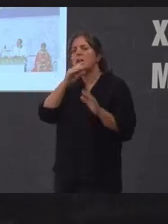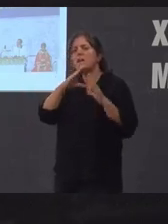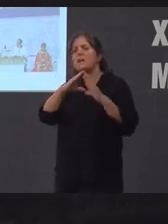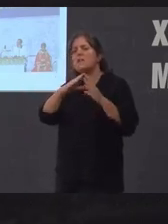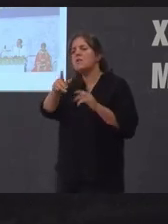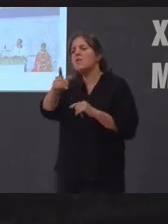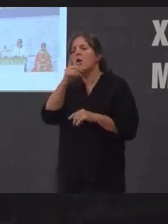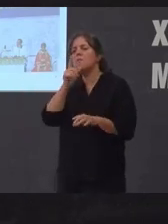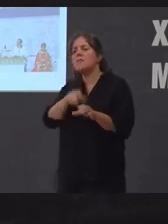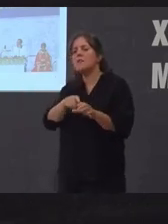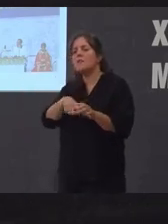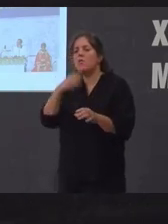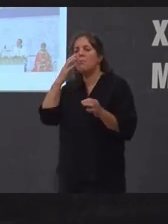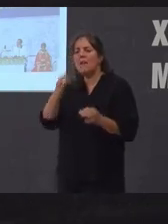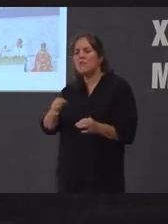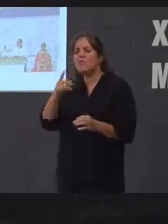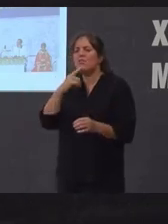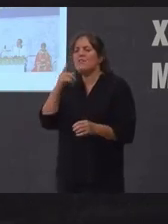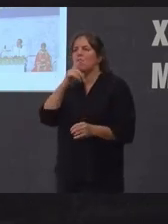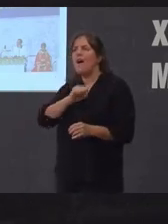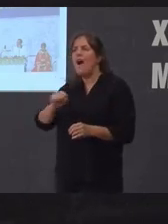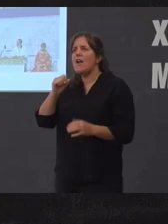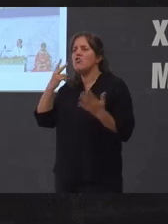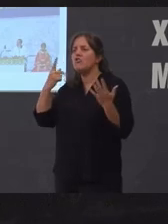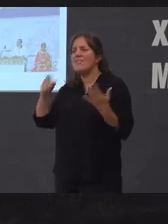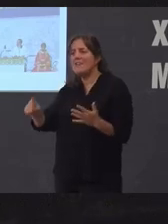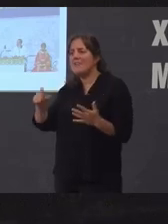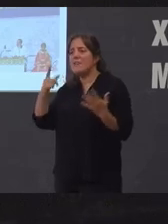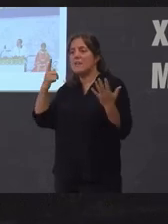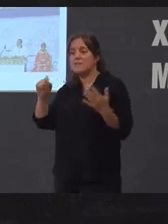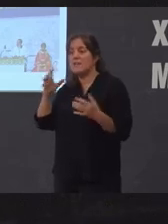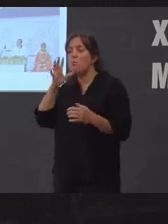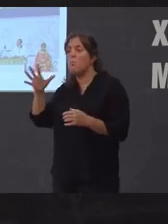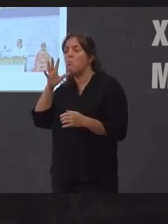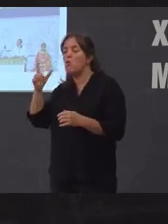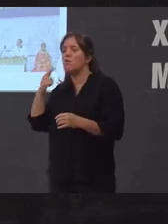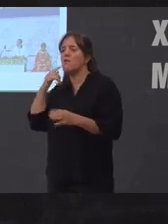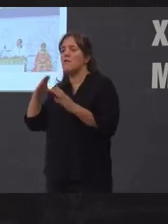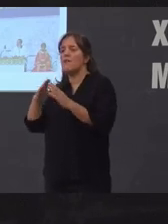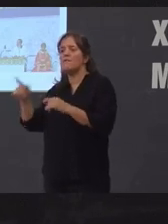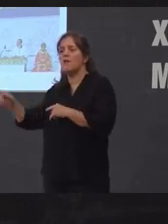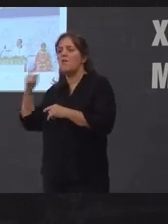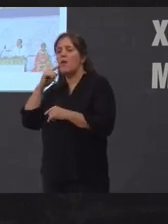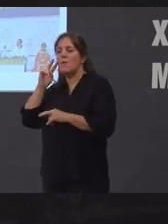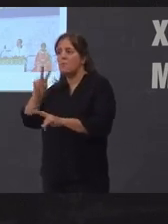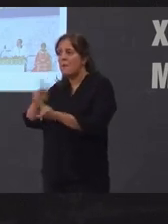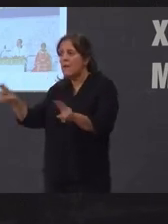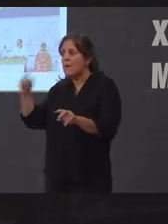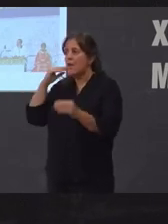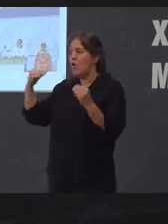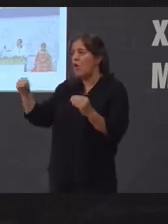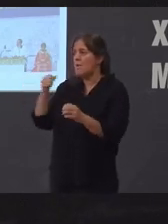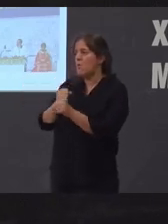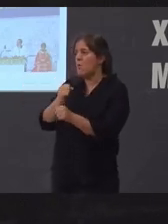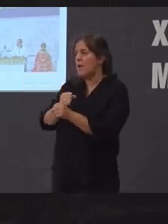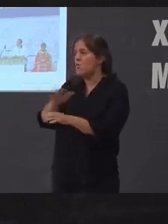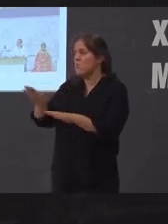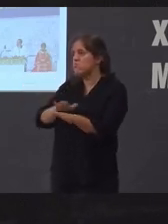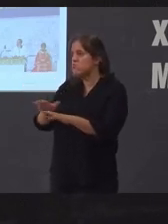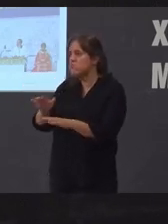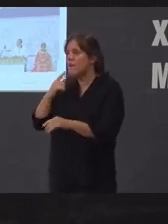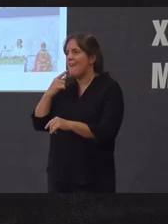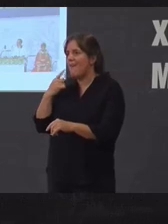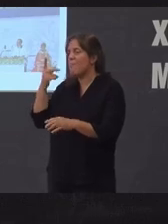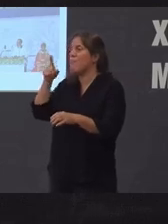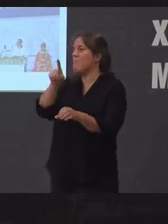militantes son perigosos, iso ven dos anos 60, porque a Igrexa asustouse moito ca capacidade de mobilización juvenil dos obreiros, etc., que eran